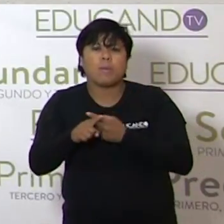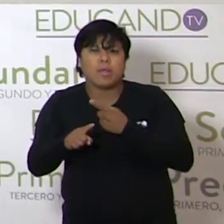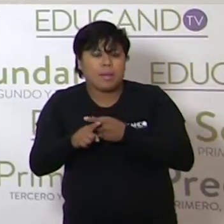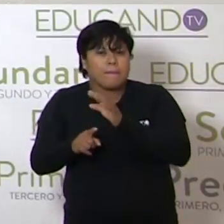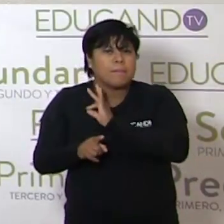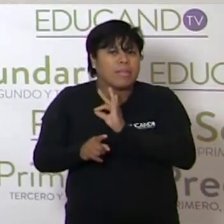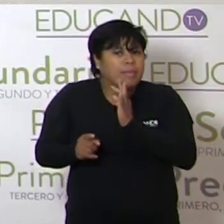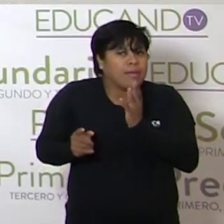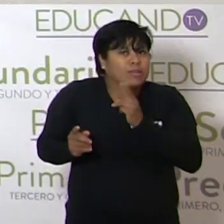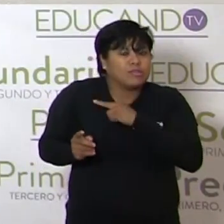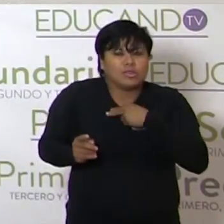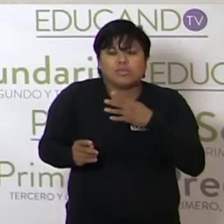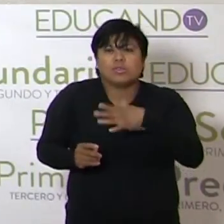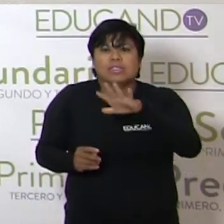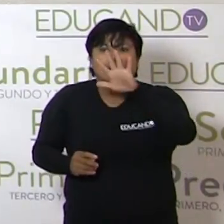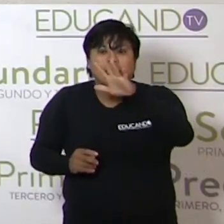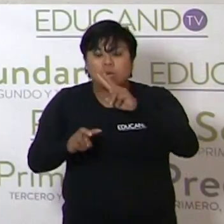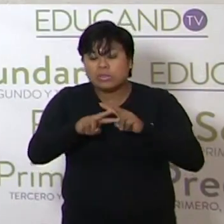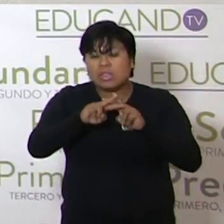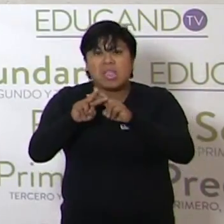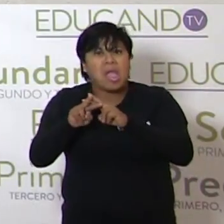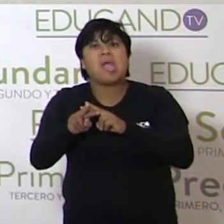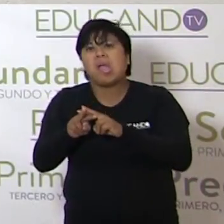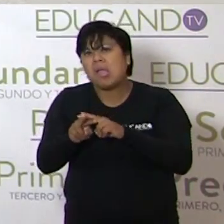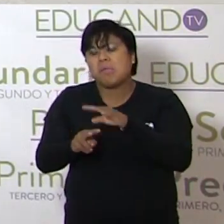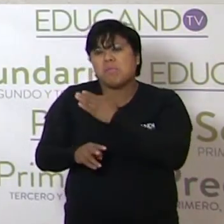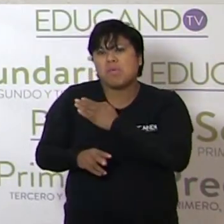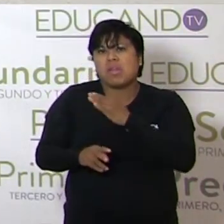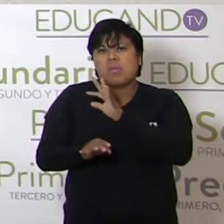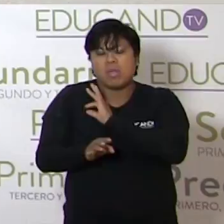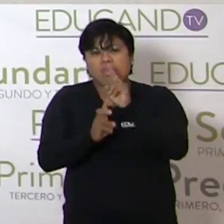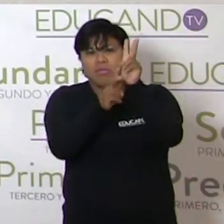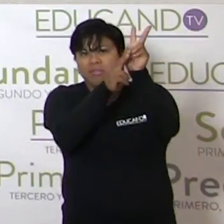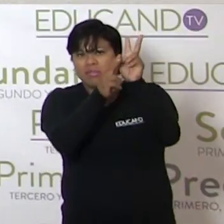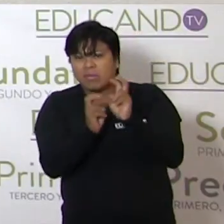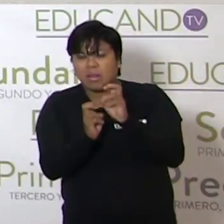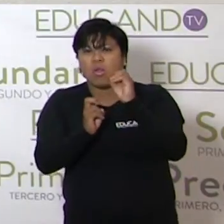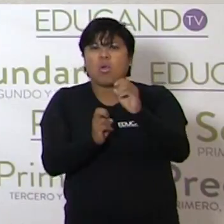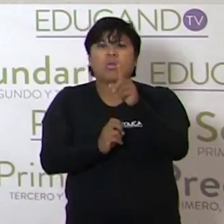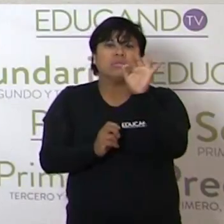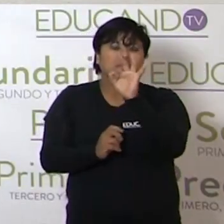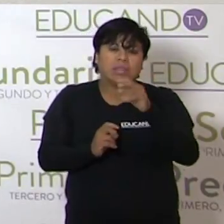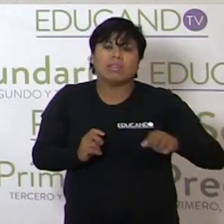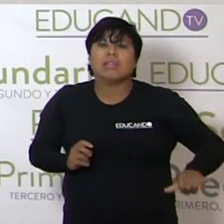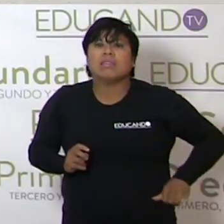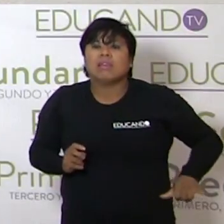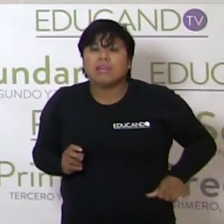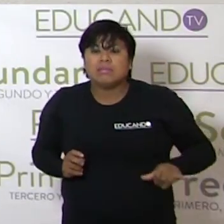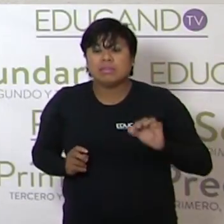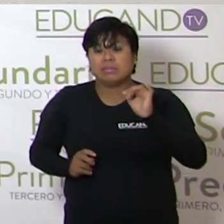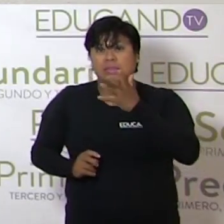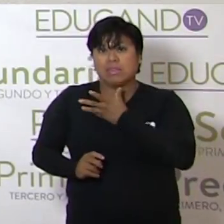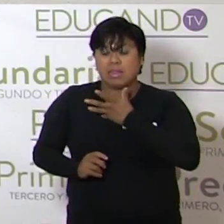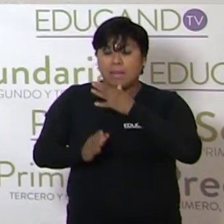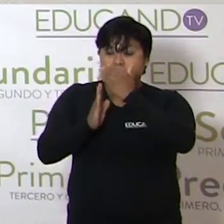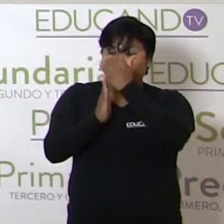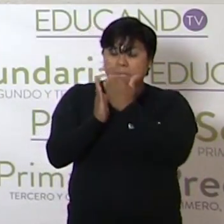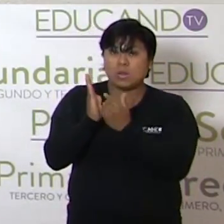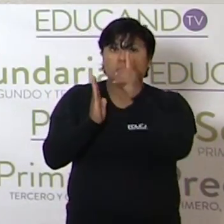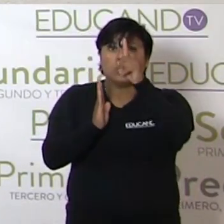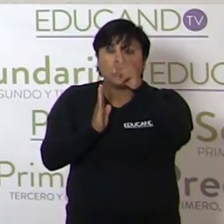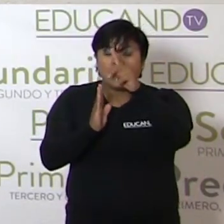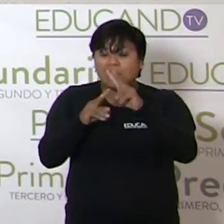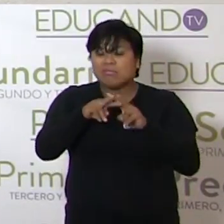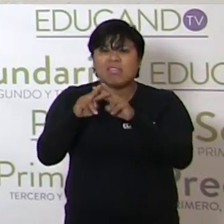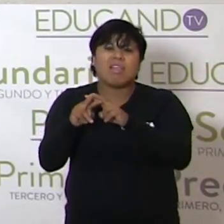inconscientemente. Ves 5 estrellas y dices, esta es una muy buena aplicación y la descargas o te interesa saber más. Los que tienen menos o una estrellita, pues ni